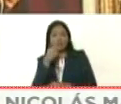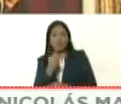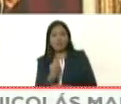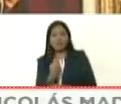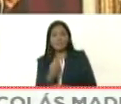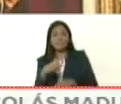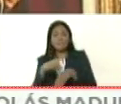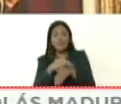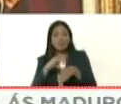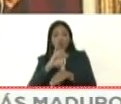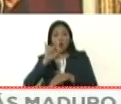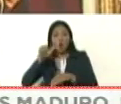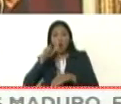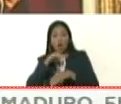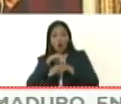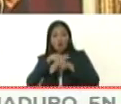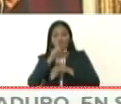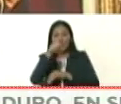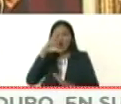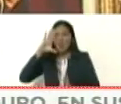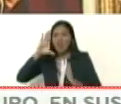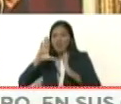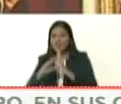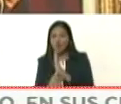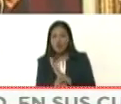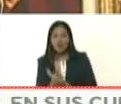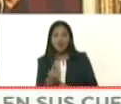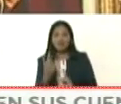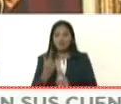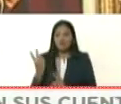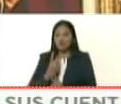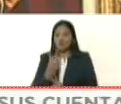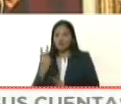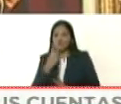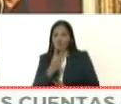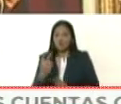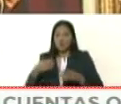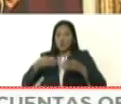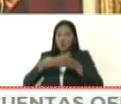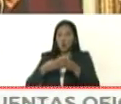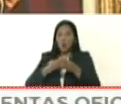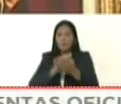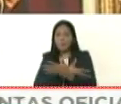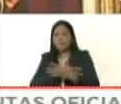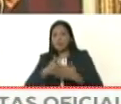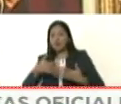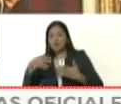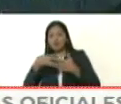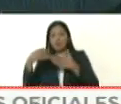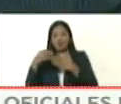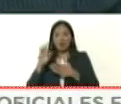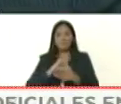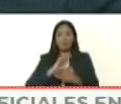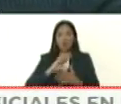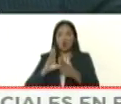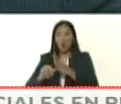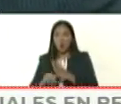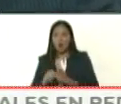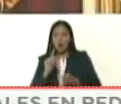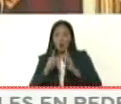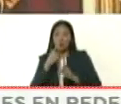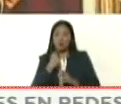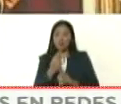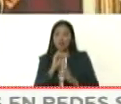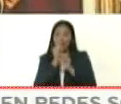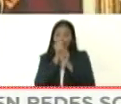Rodríguez, sino que son ladrones, se robaron entre ellos miles de dólares, millones de dólares. Ya vamos a hablar de eso, no se despegue